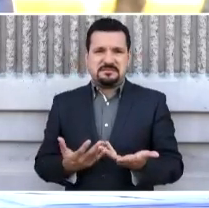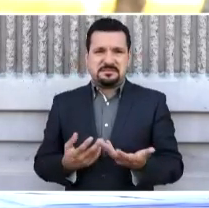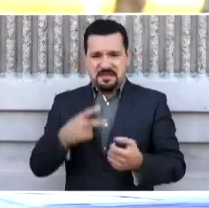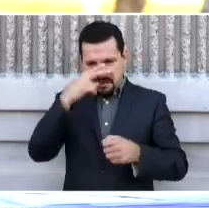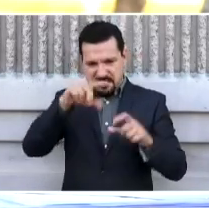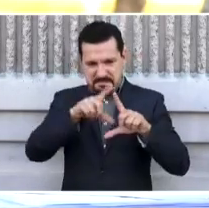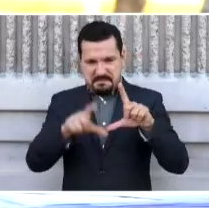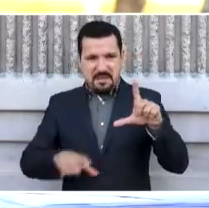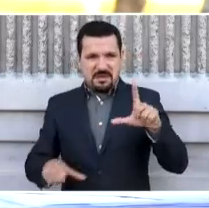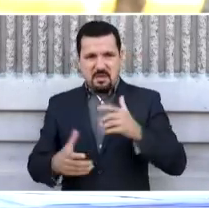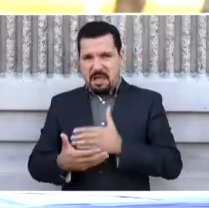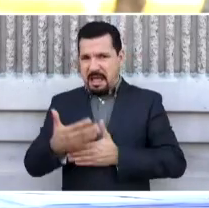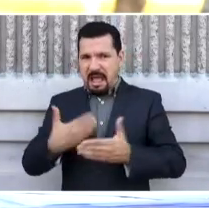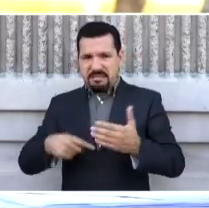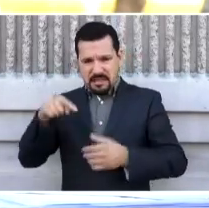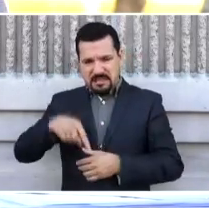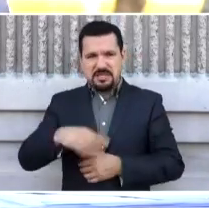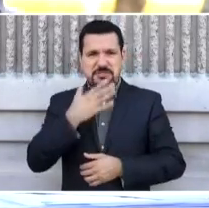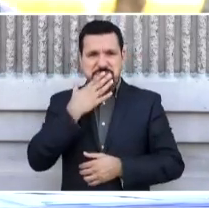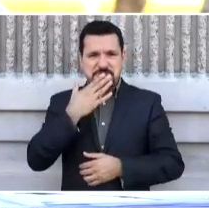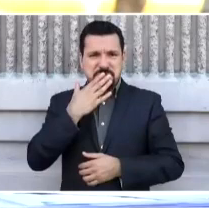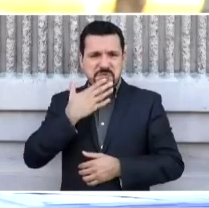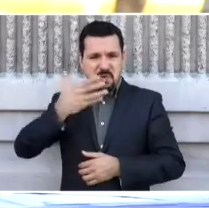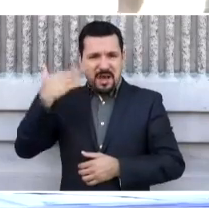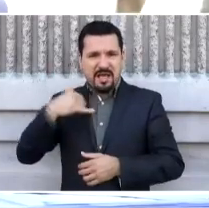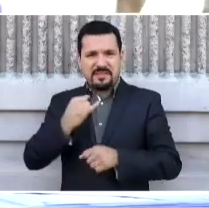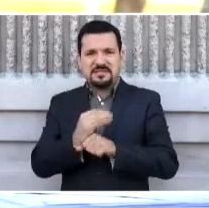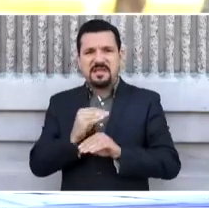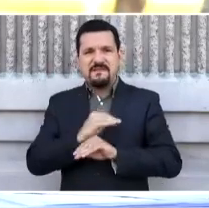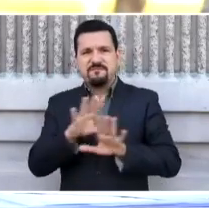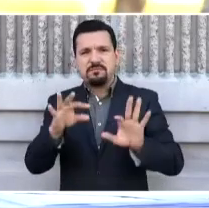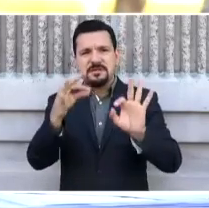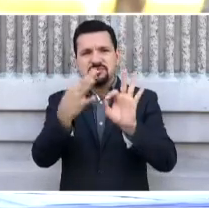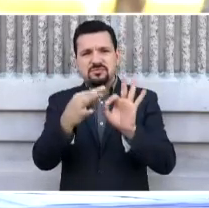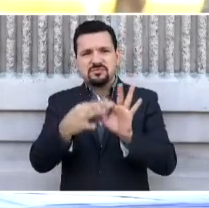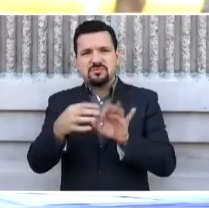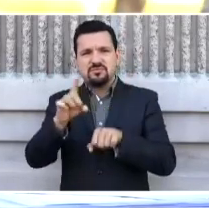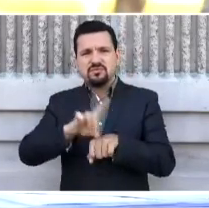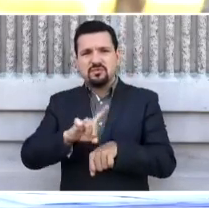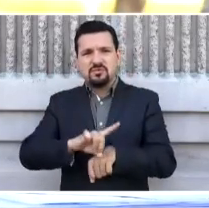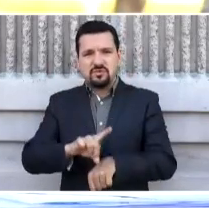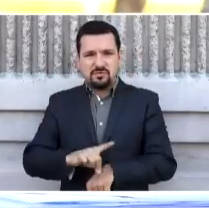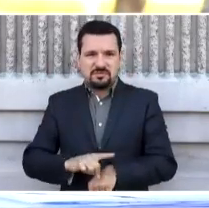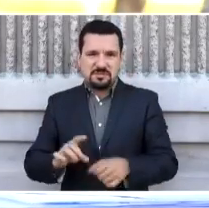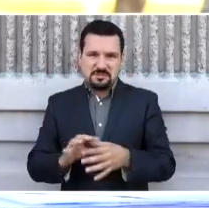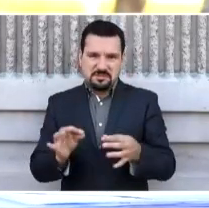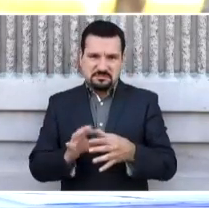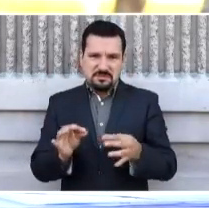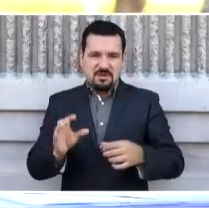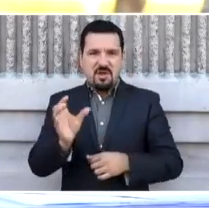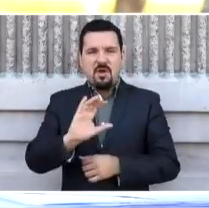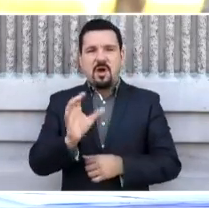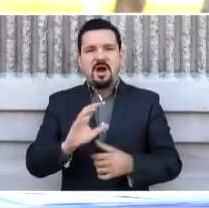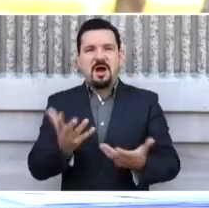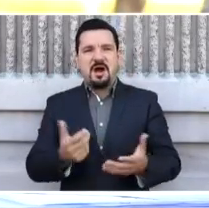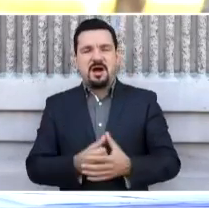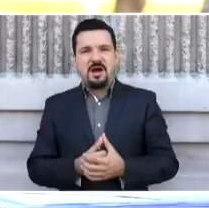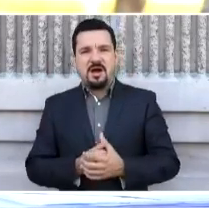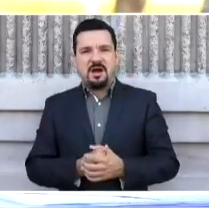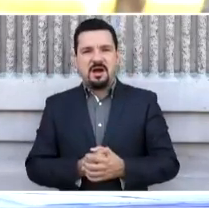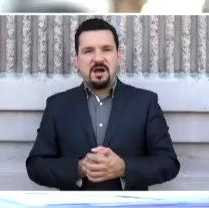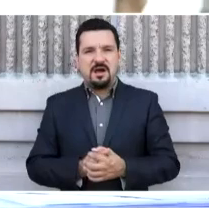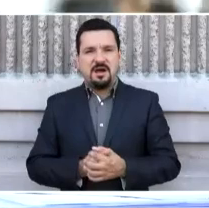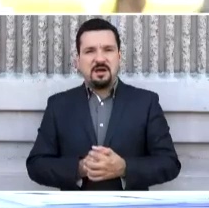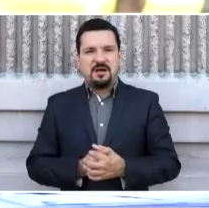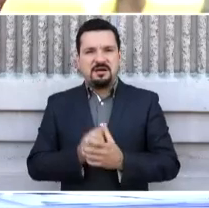país, nosotros estuvimos ya dando información puntual todos los días. Cuando se implementaron